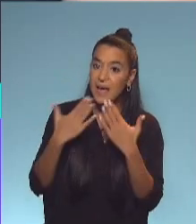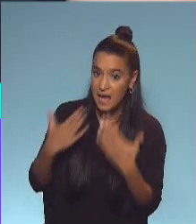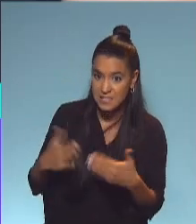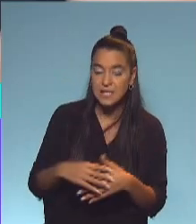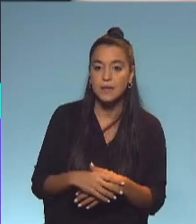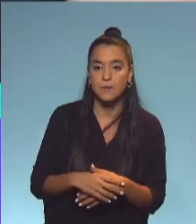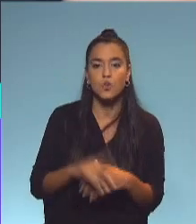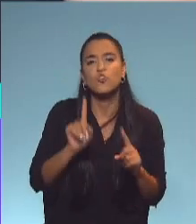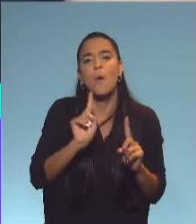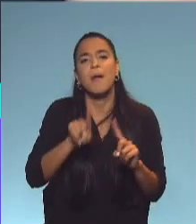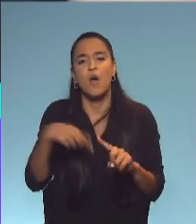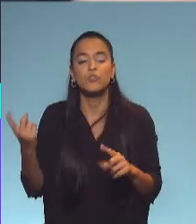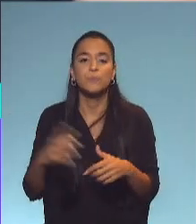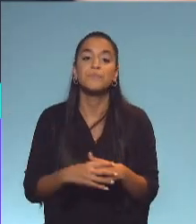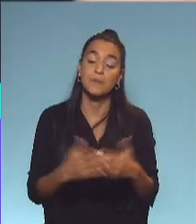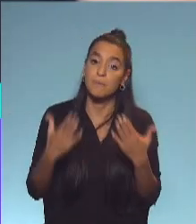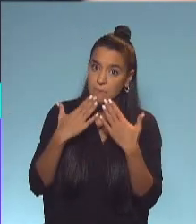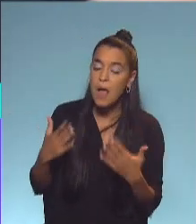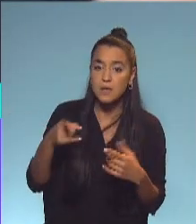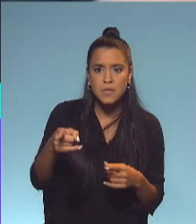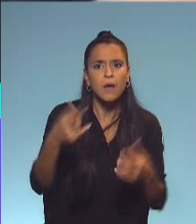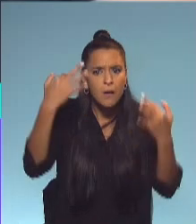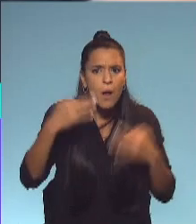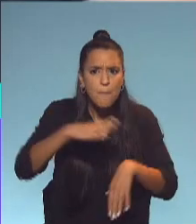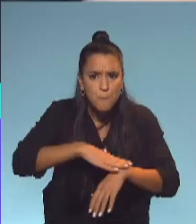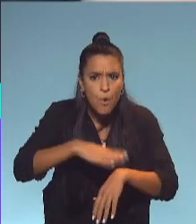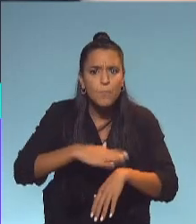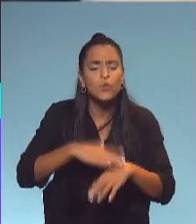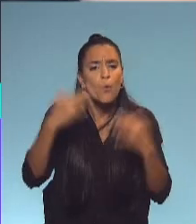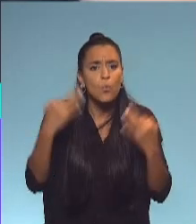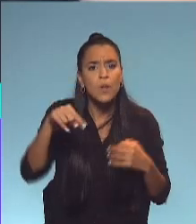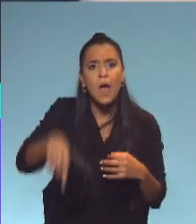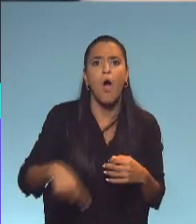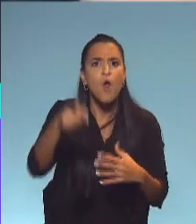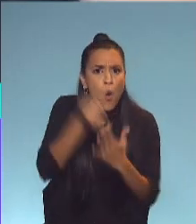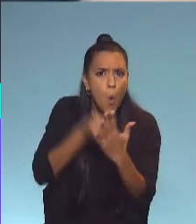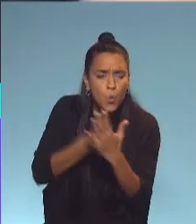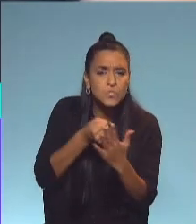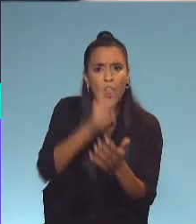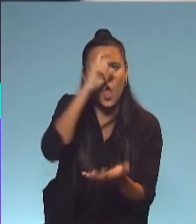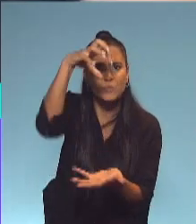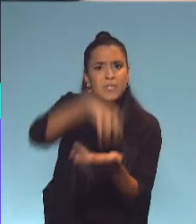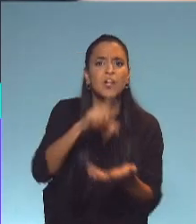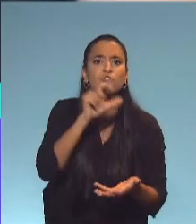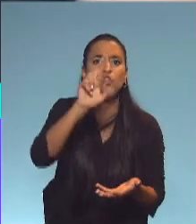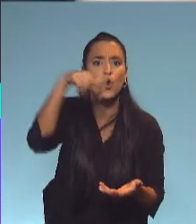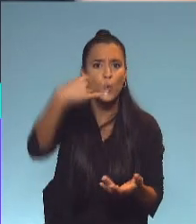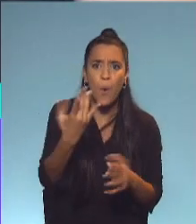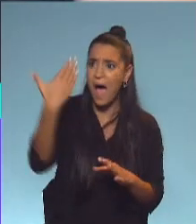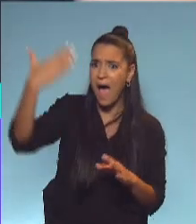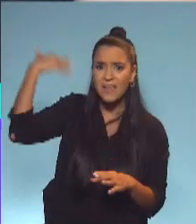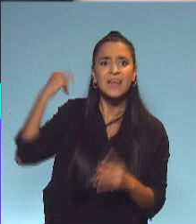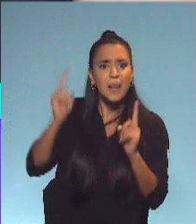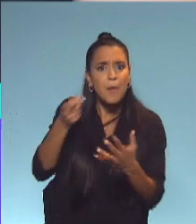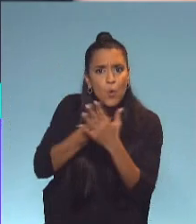Pero no para otro momento. Y qué paradoja que usted tenga que estar viviendo este momento justamente en la primera línea, en el Hospital Tornú, un hospital que en algún momento estuvo también en la